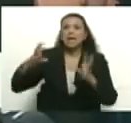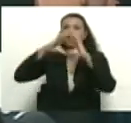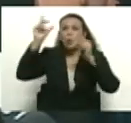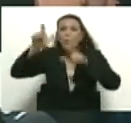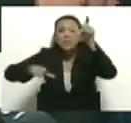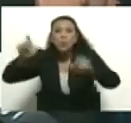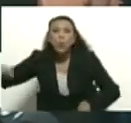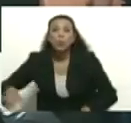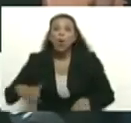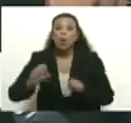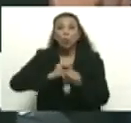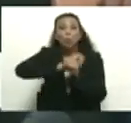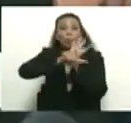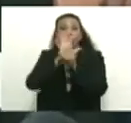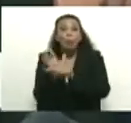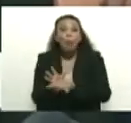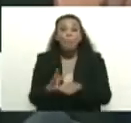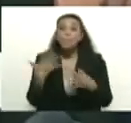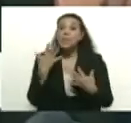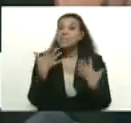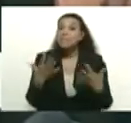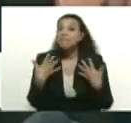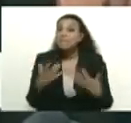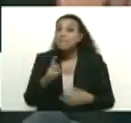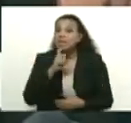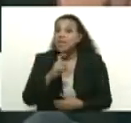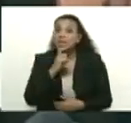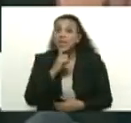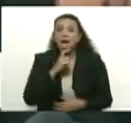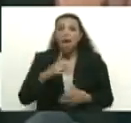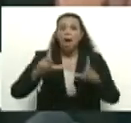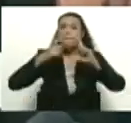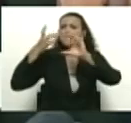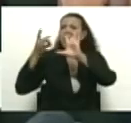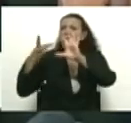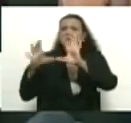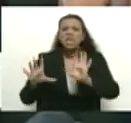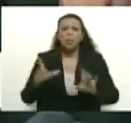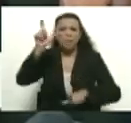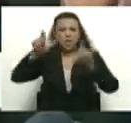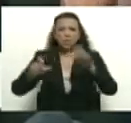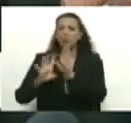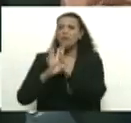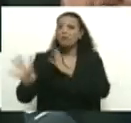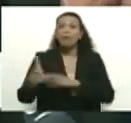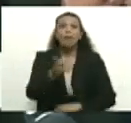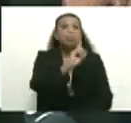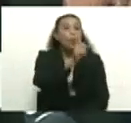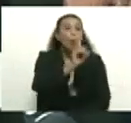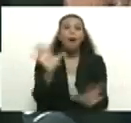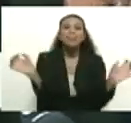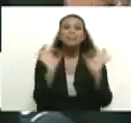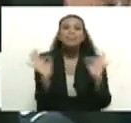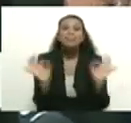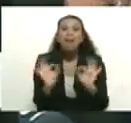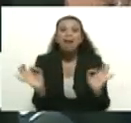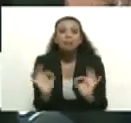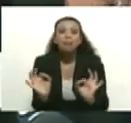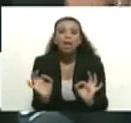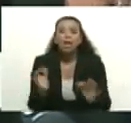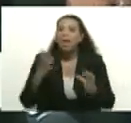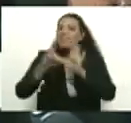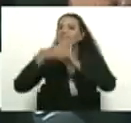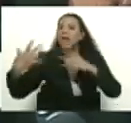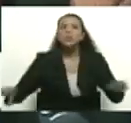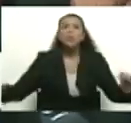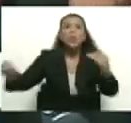venezolanos cuando el COVID. Y aquí no se le pedía carnet político a nadie, a nadie. Y